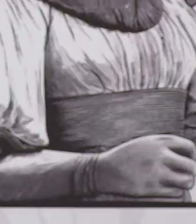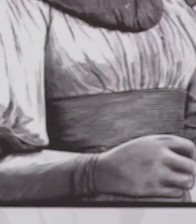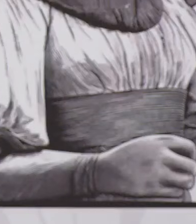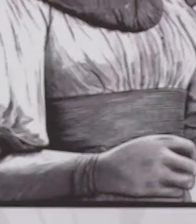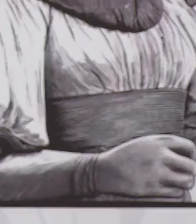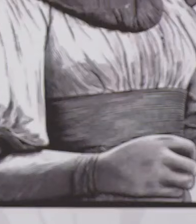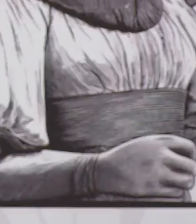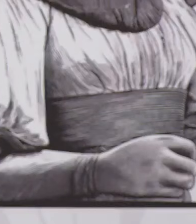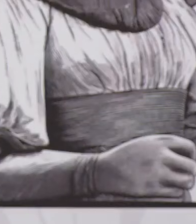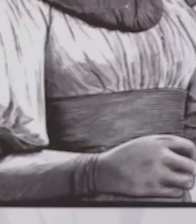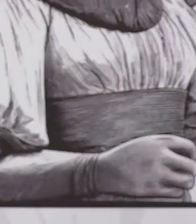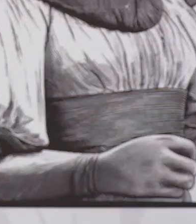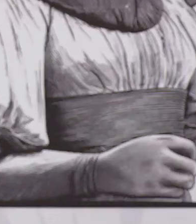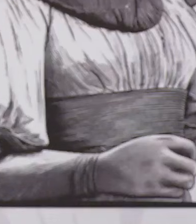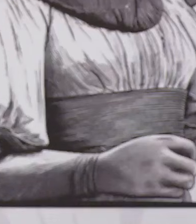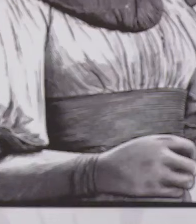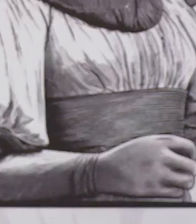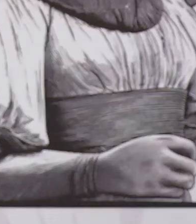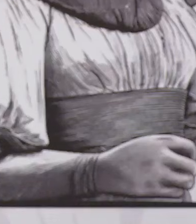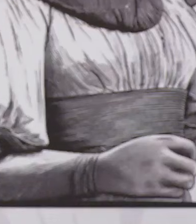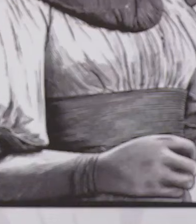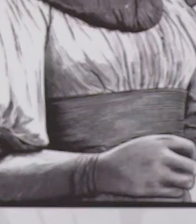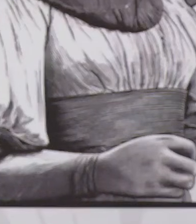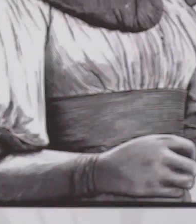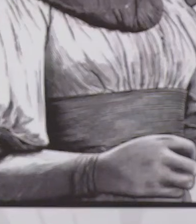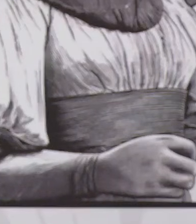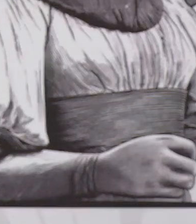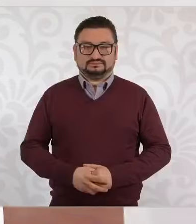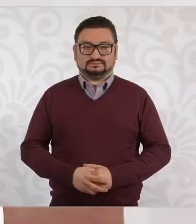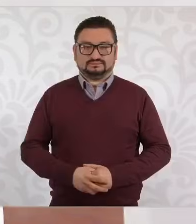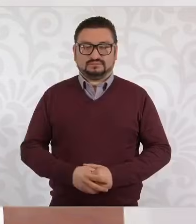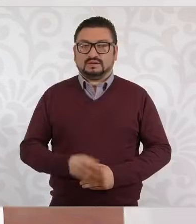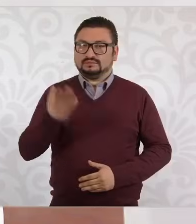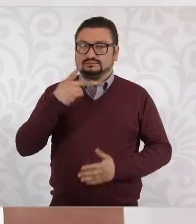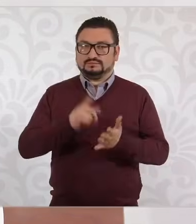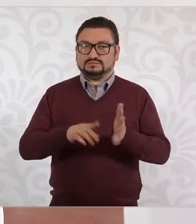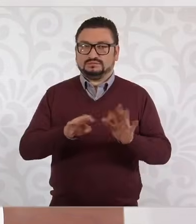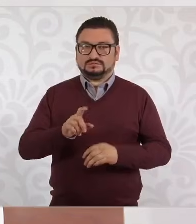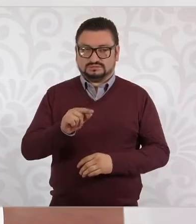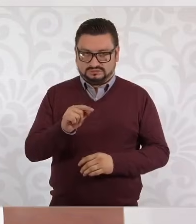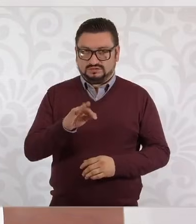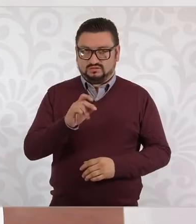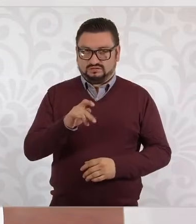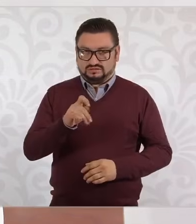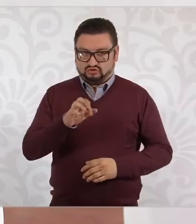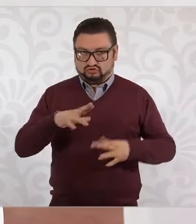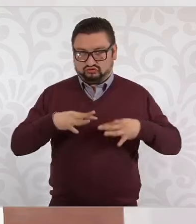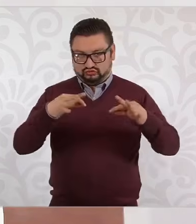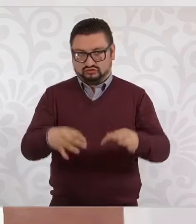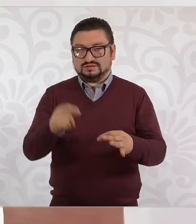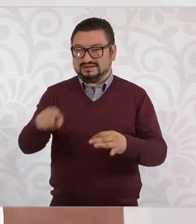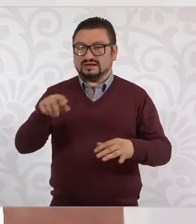se crea en los 70s, eran tierras nacionales y se decide hacer ahí